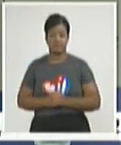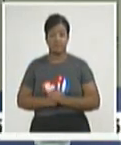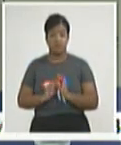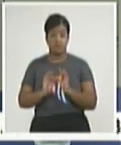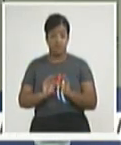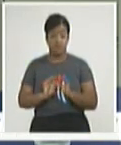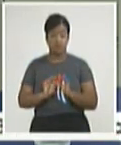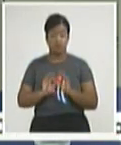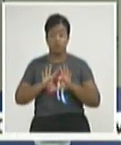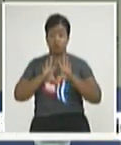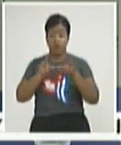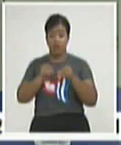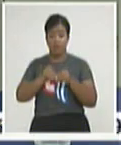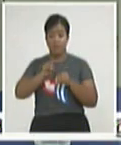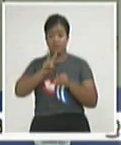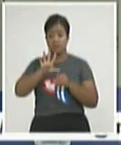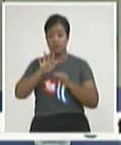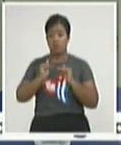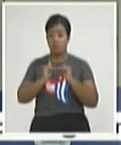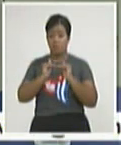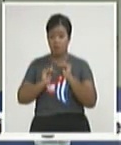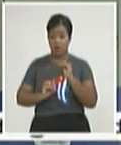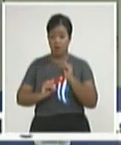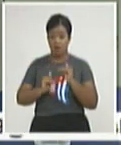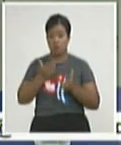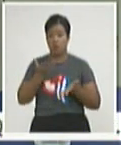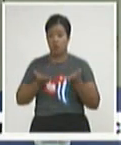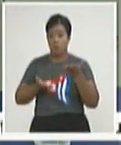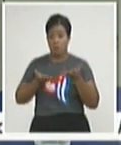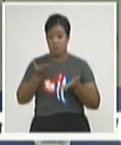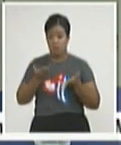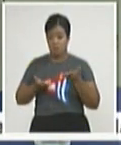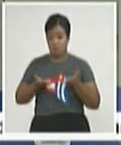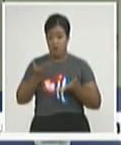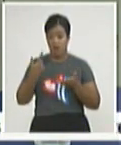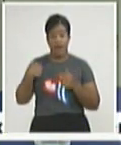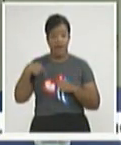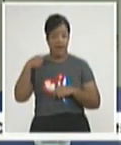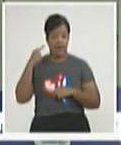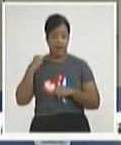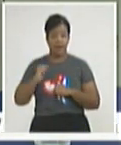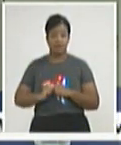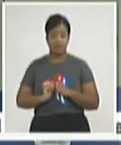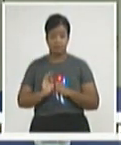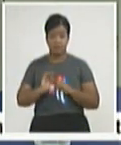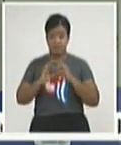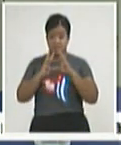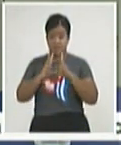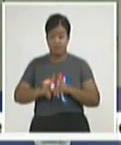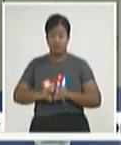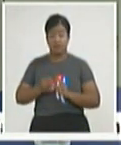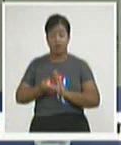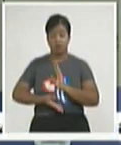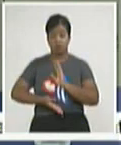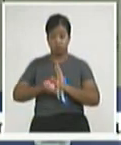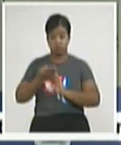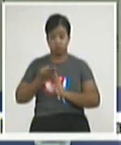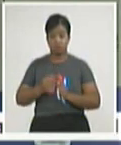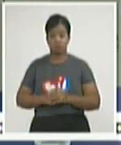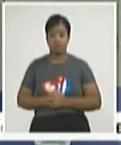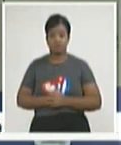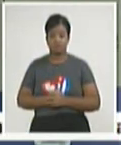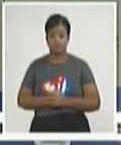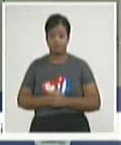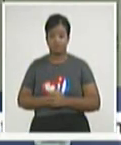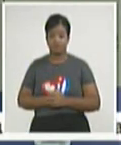son 25 menos que los que se diagnosticaron en el día anterior, que había sido una cifra elevada.